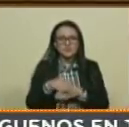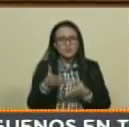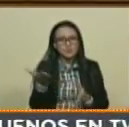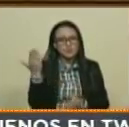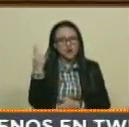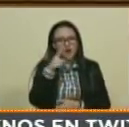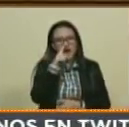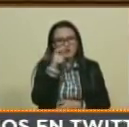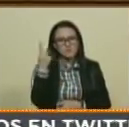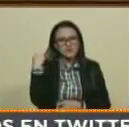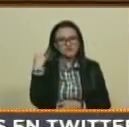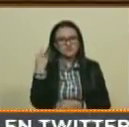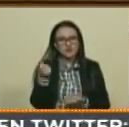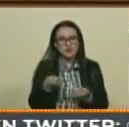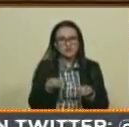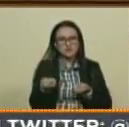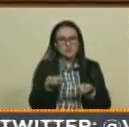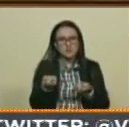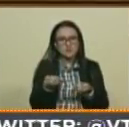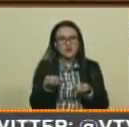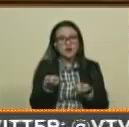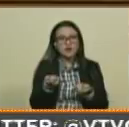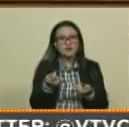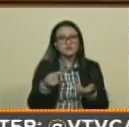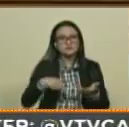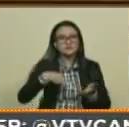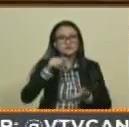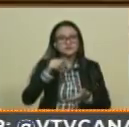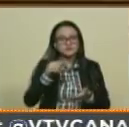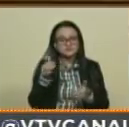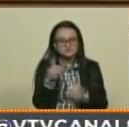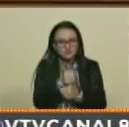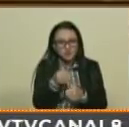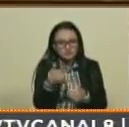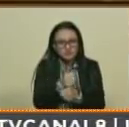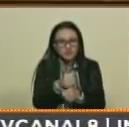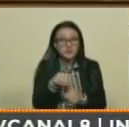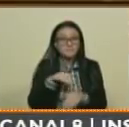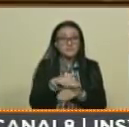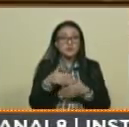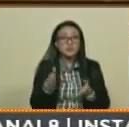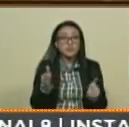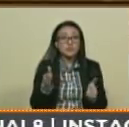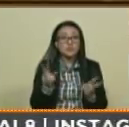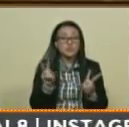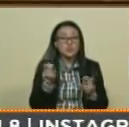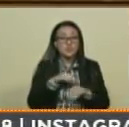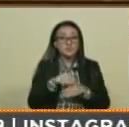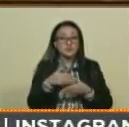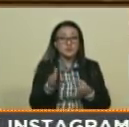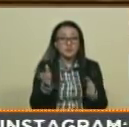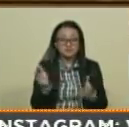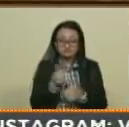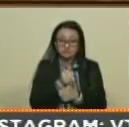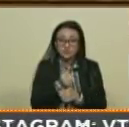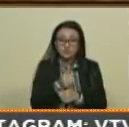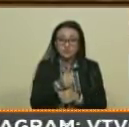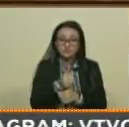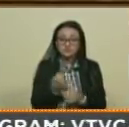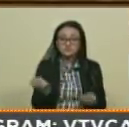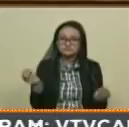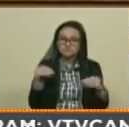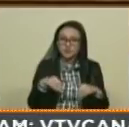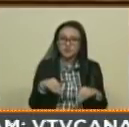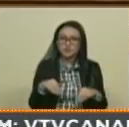un tribunal de control la práctica de 4 allanamientos, este Ministerio Público, este nuevo Ministerio Público, que fueron acordados,